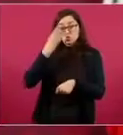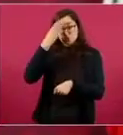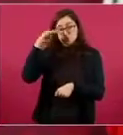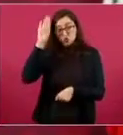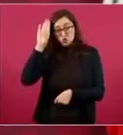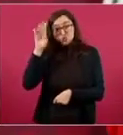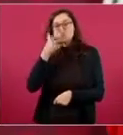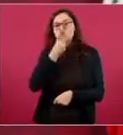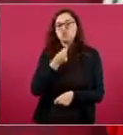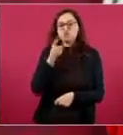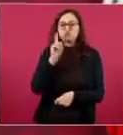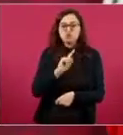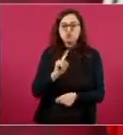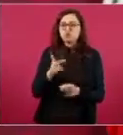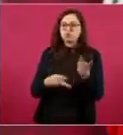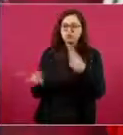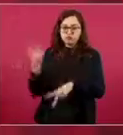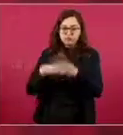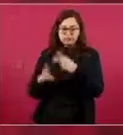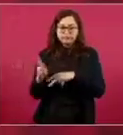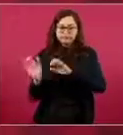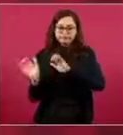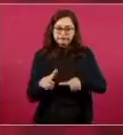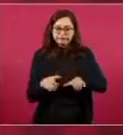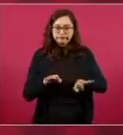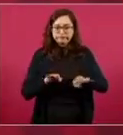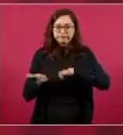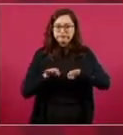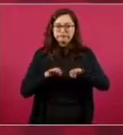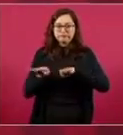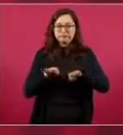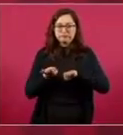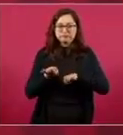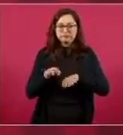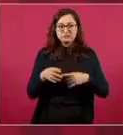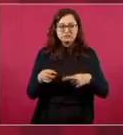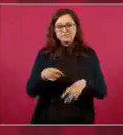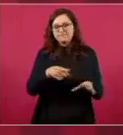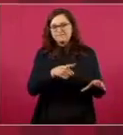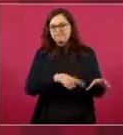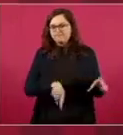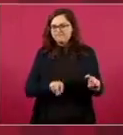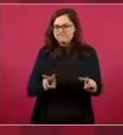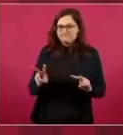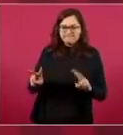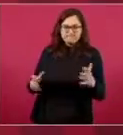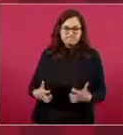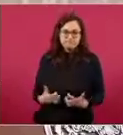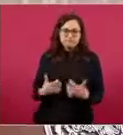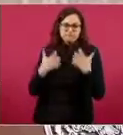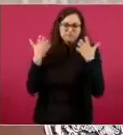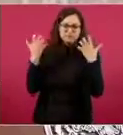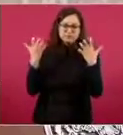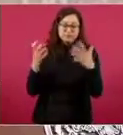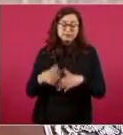hombres. Aprovecho para agradecerle al pueblo y al gobierno de Cuba por su